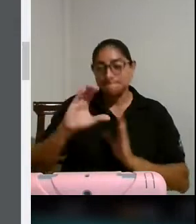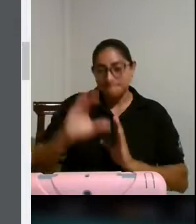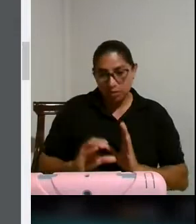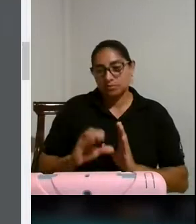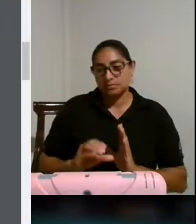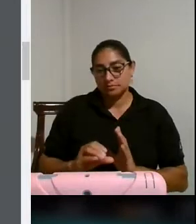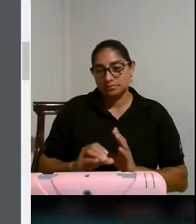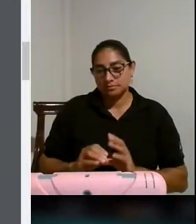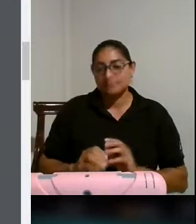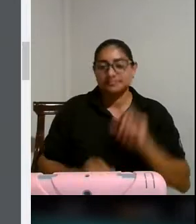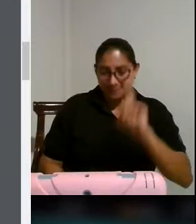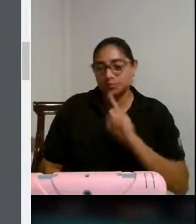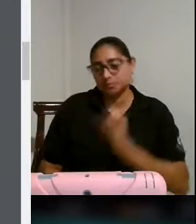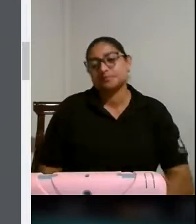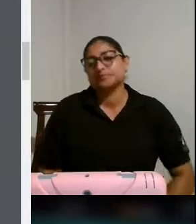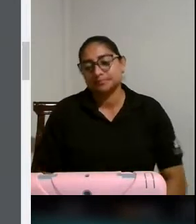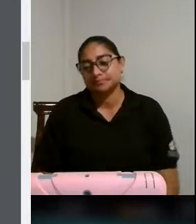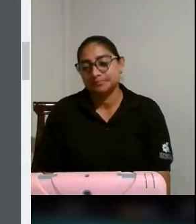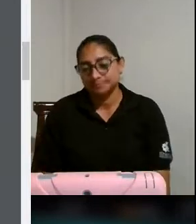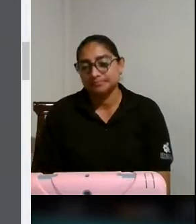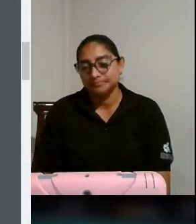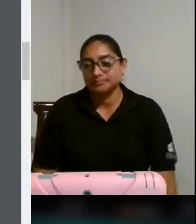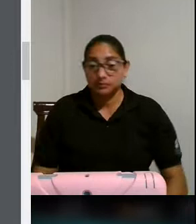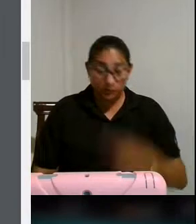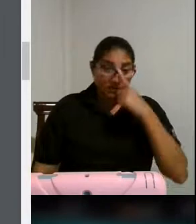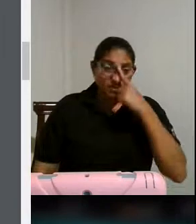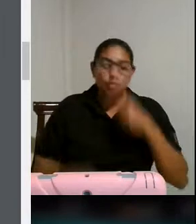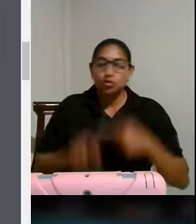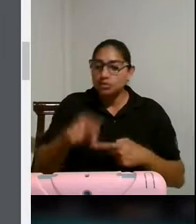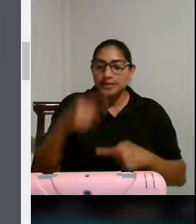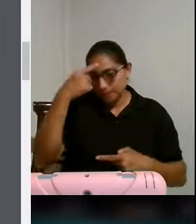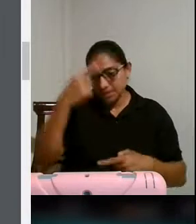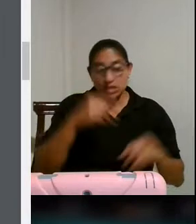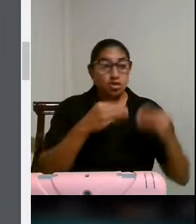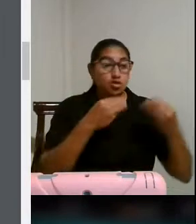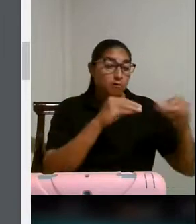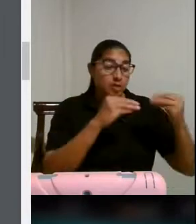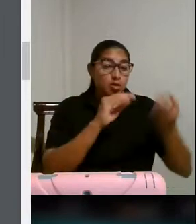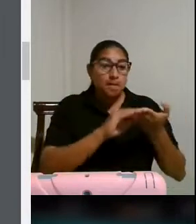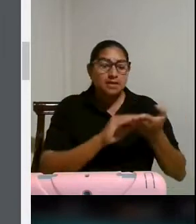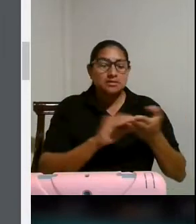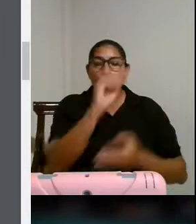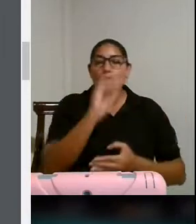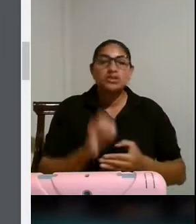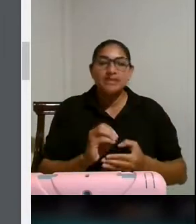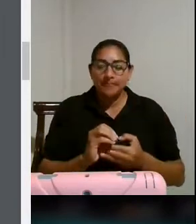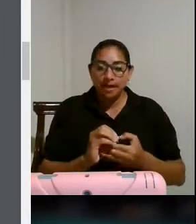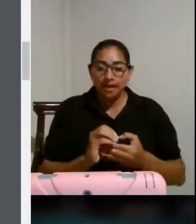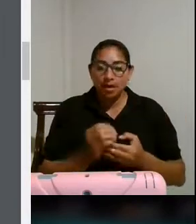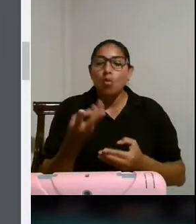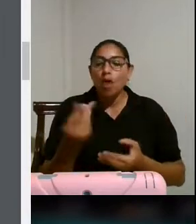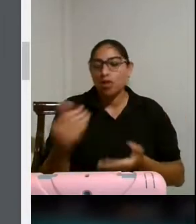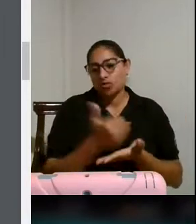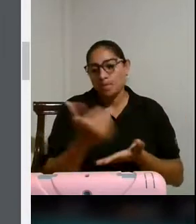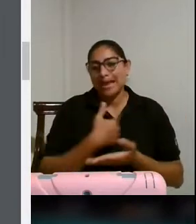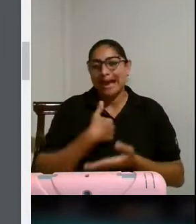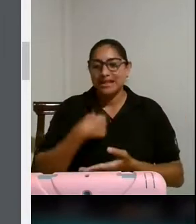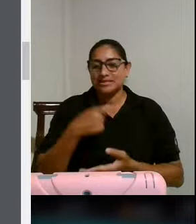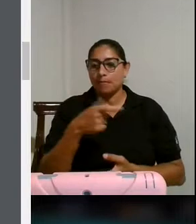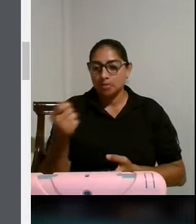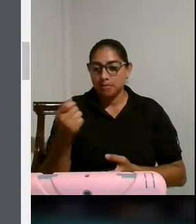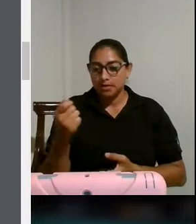nosotros tenemos que derivar. ¿Ok? ¿Cómo se deriva esa función de